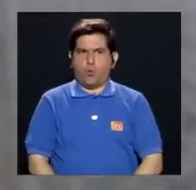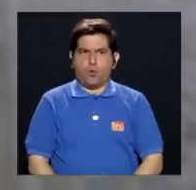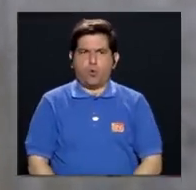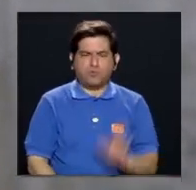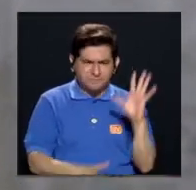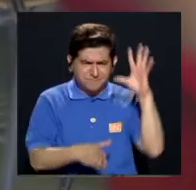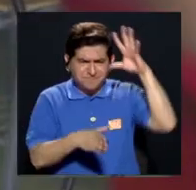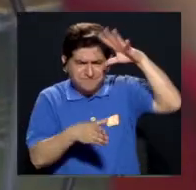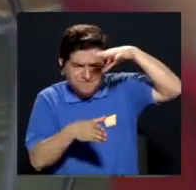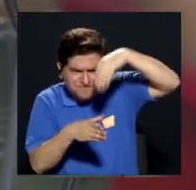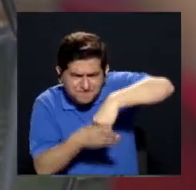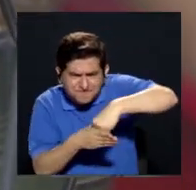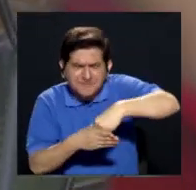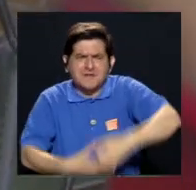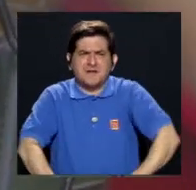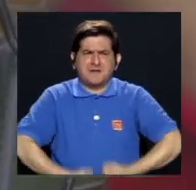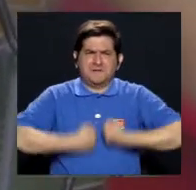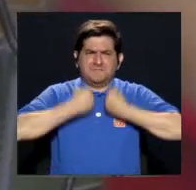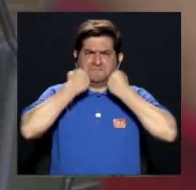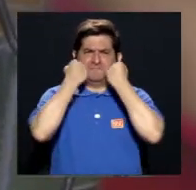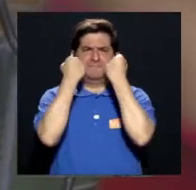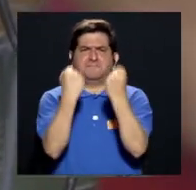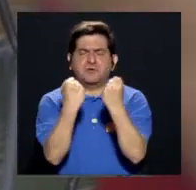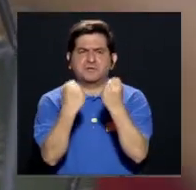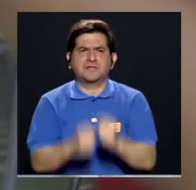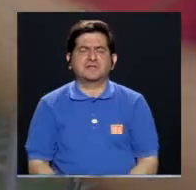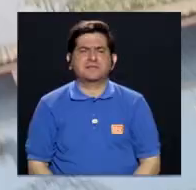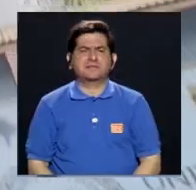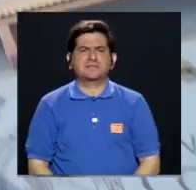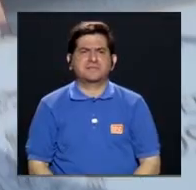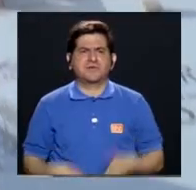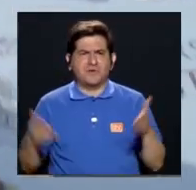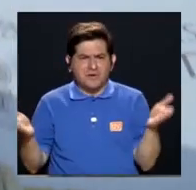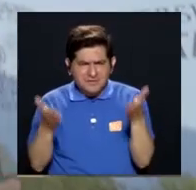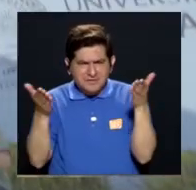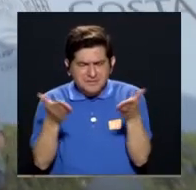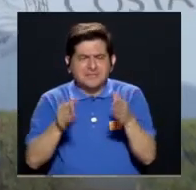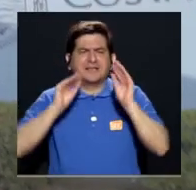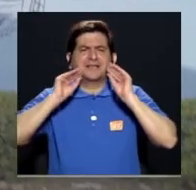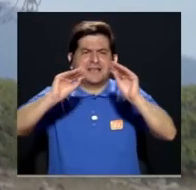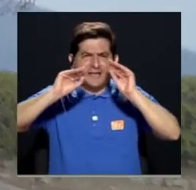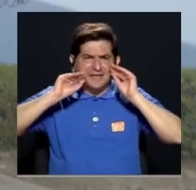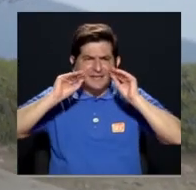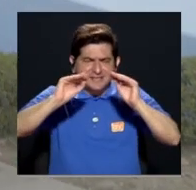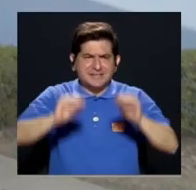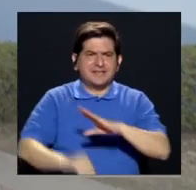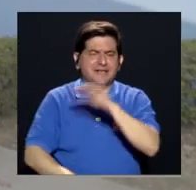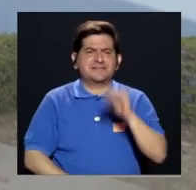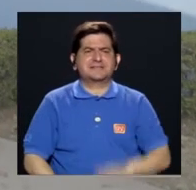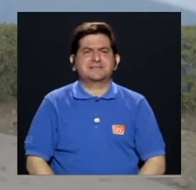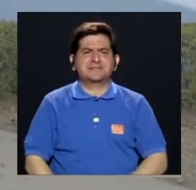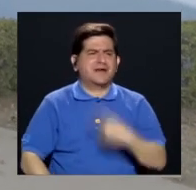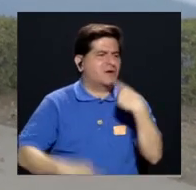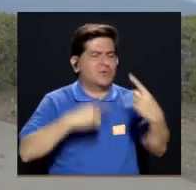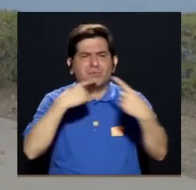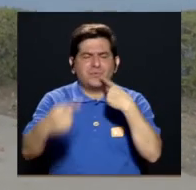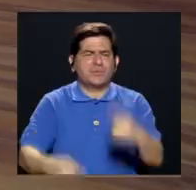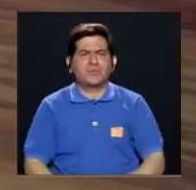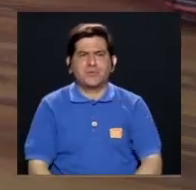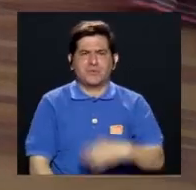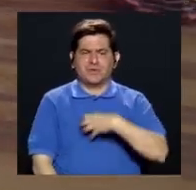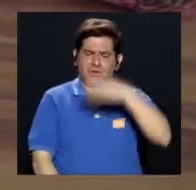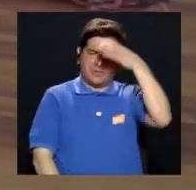inmersa en el fortalecimiento, la revitalización, la enseñanza y la difusión del